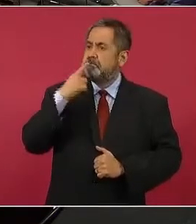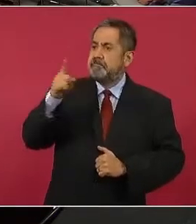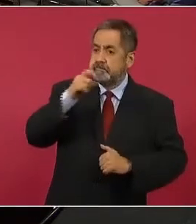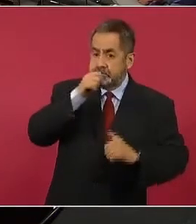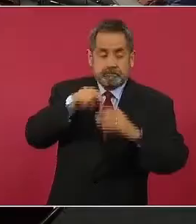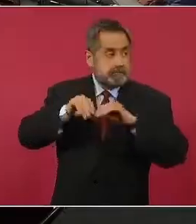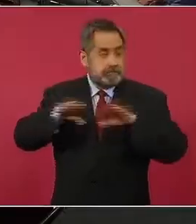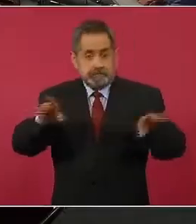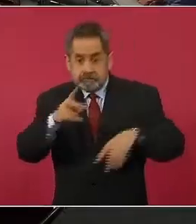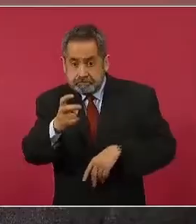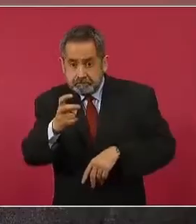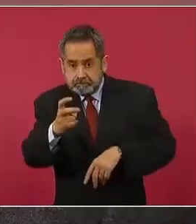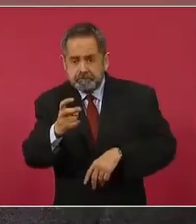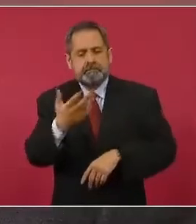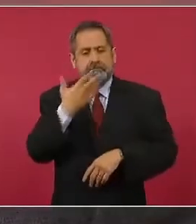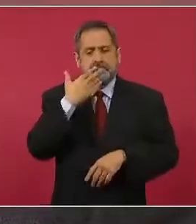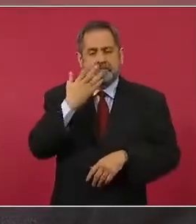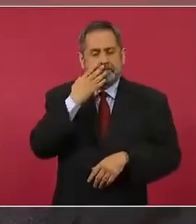Si uno está convencido